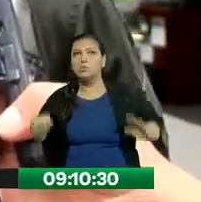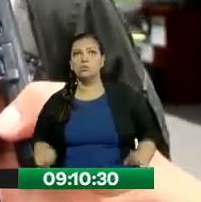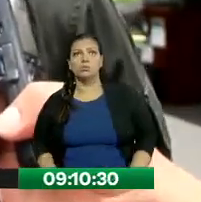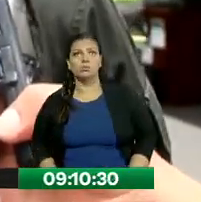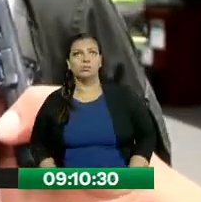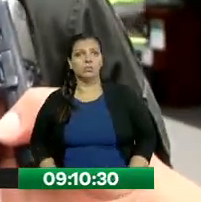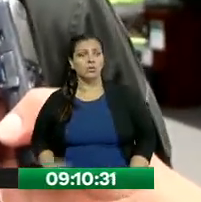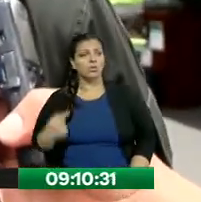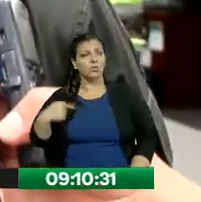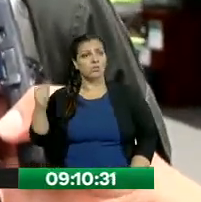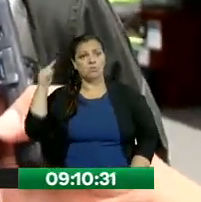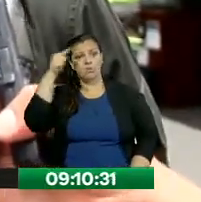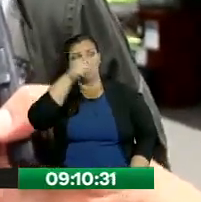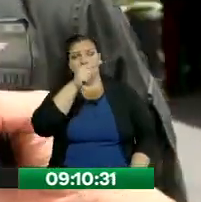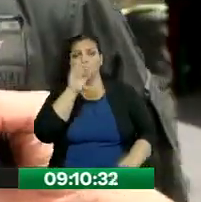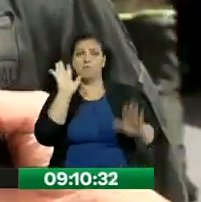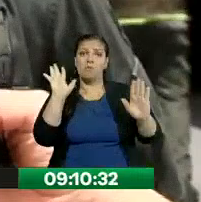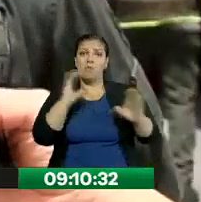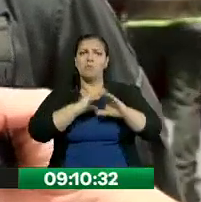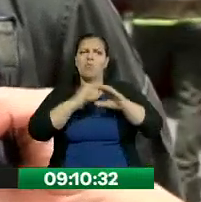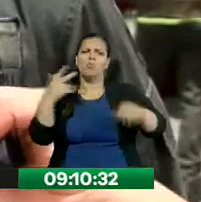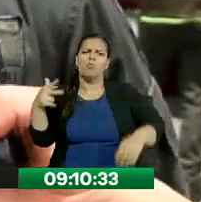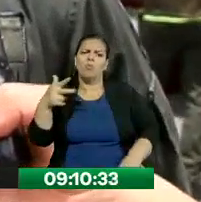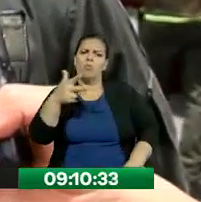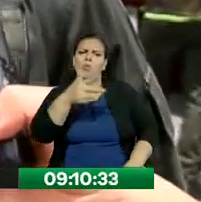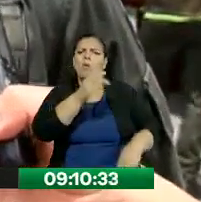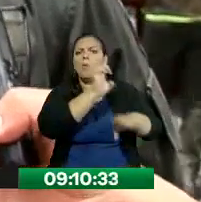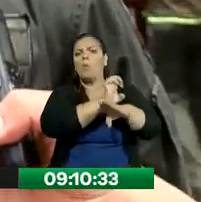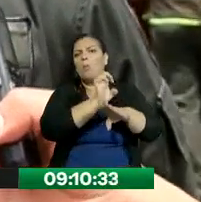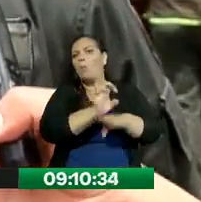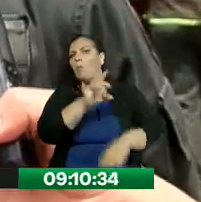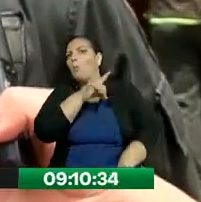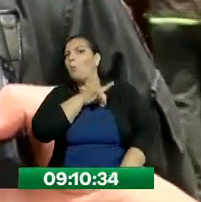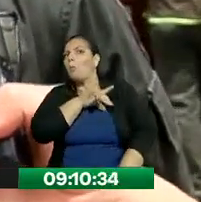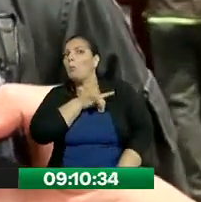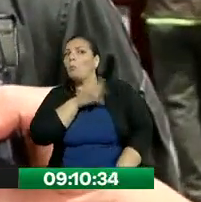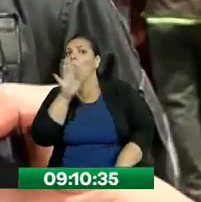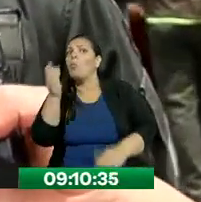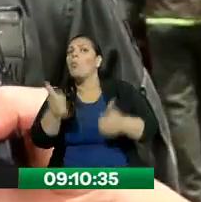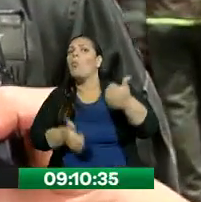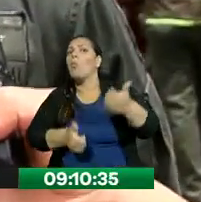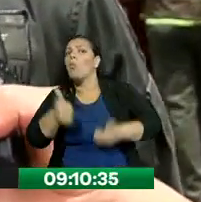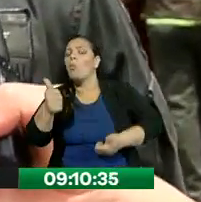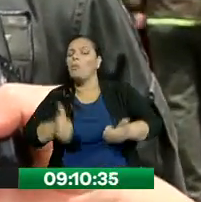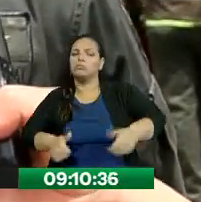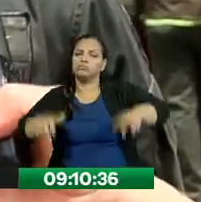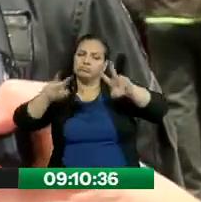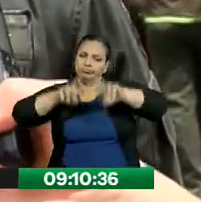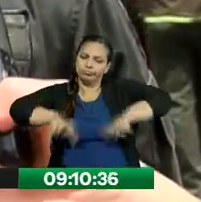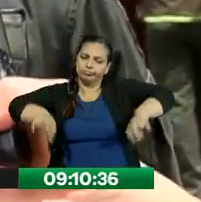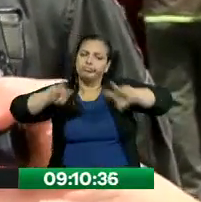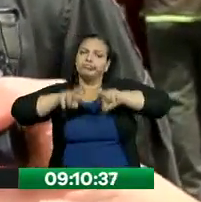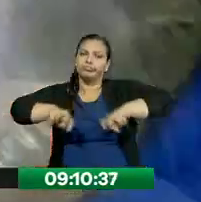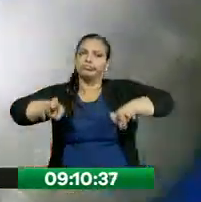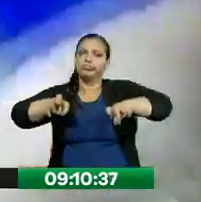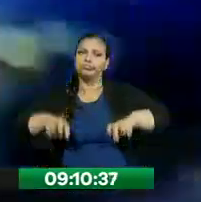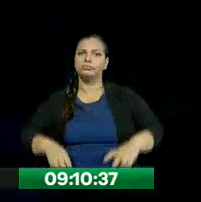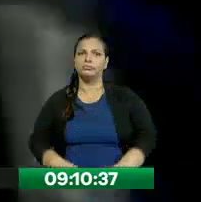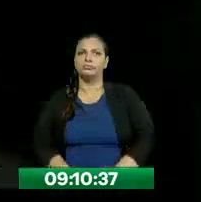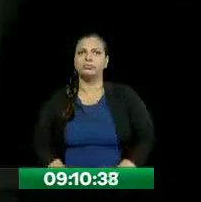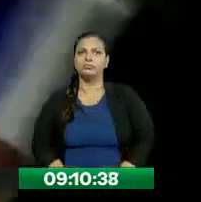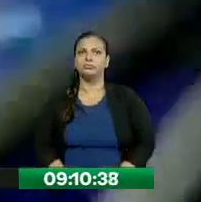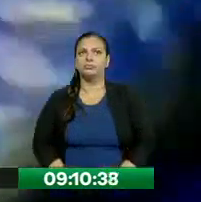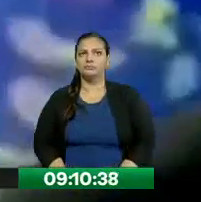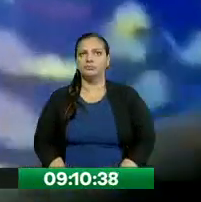iba para el Ecuador o posiblemente iba para Chile. De acuerdo a las interceptaciones que se hace para poder determinar a quién se le atribuye este cargamento. De acuerdo